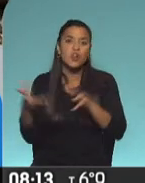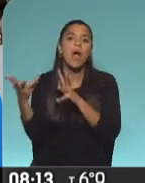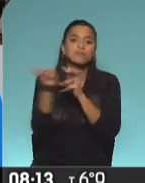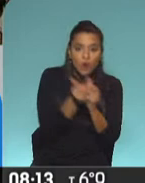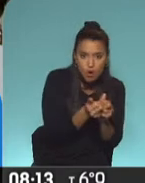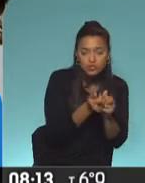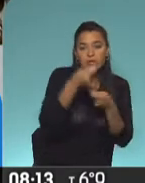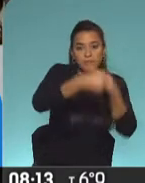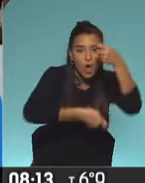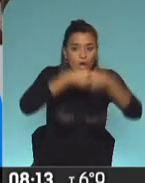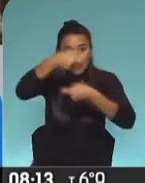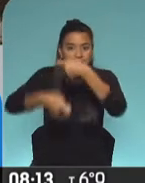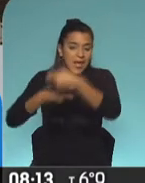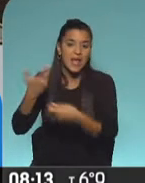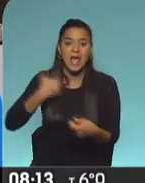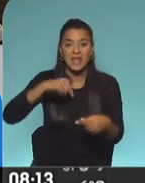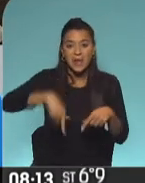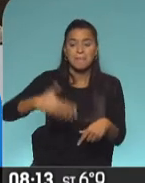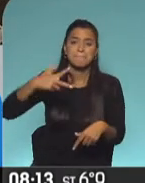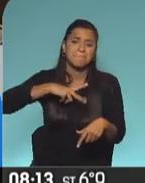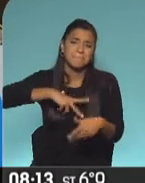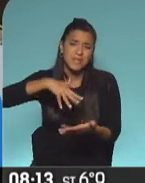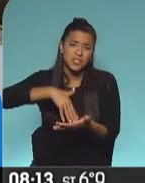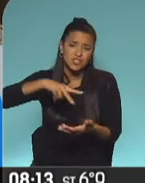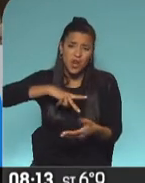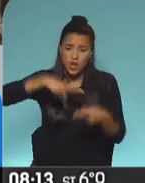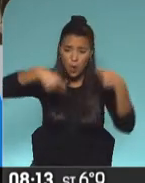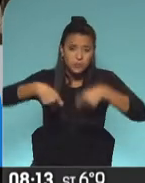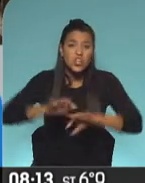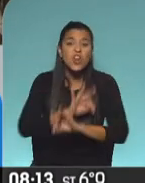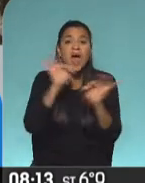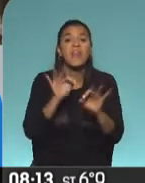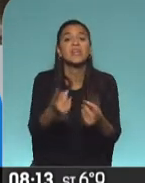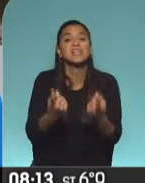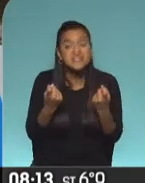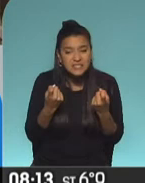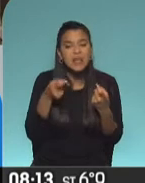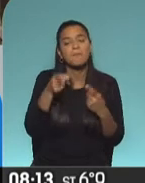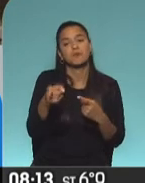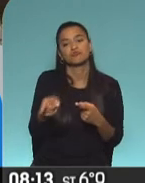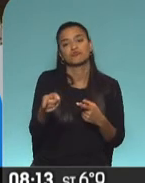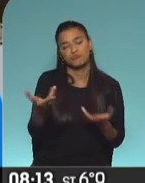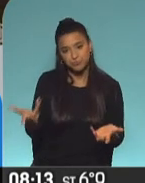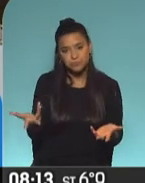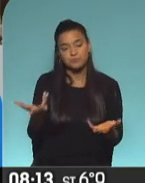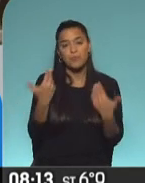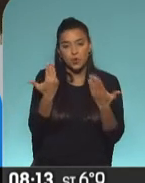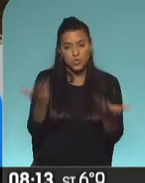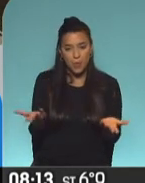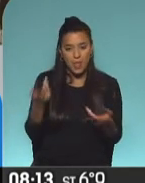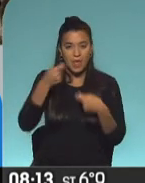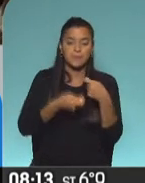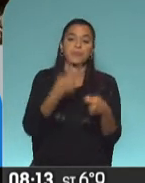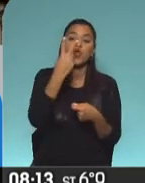en la Argentina los millonarios hasta acá no han puesto, entonces necesitamos que esto sea una posibilidad.